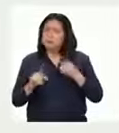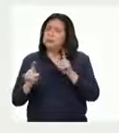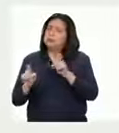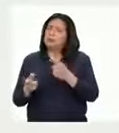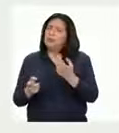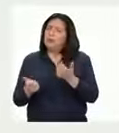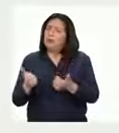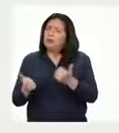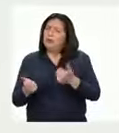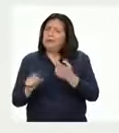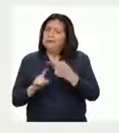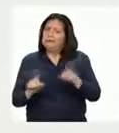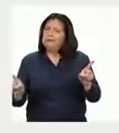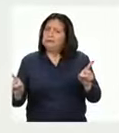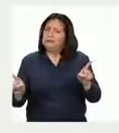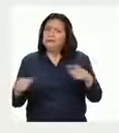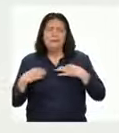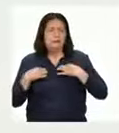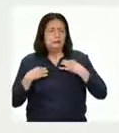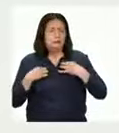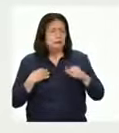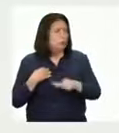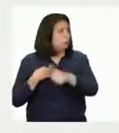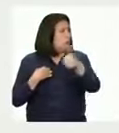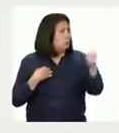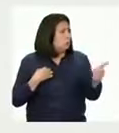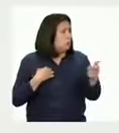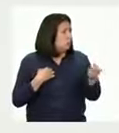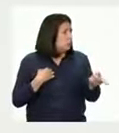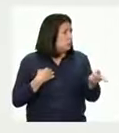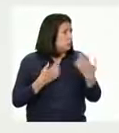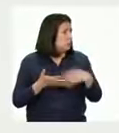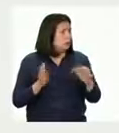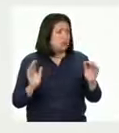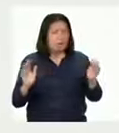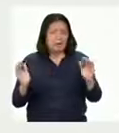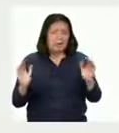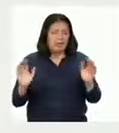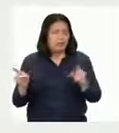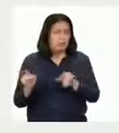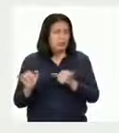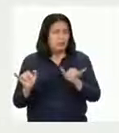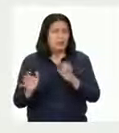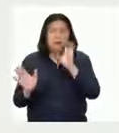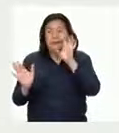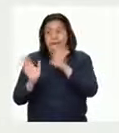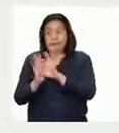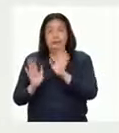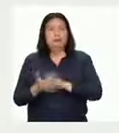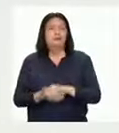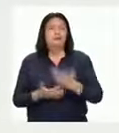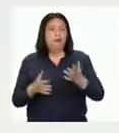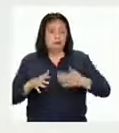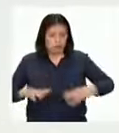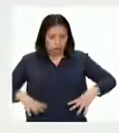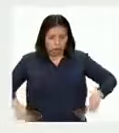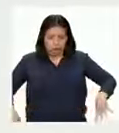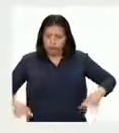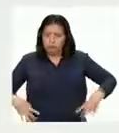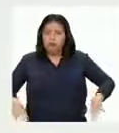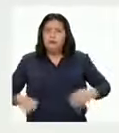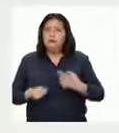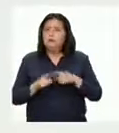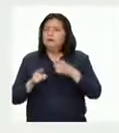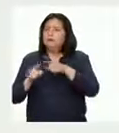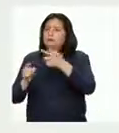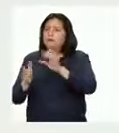qué diferencia a esa vestimenta en particular de otra que son parecidas. Por ejemplo, las polleras son tradicionales en